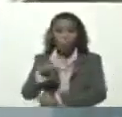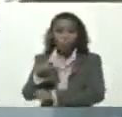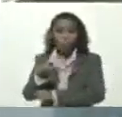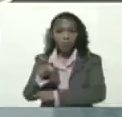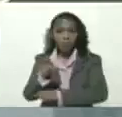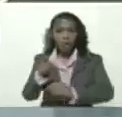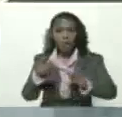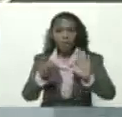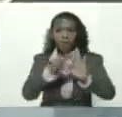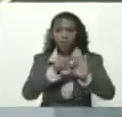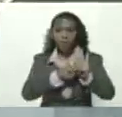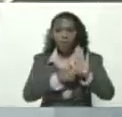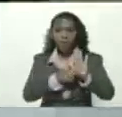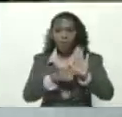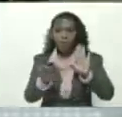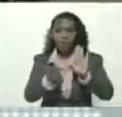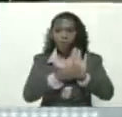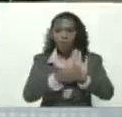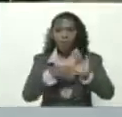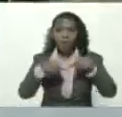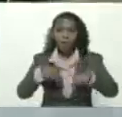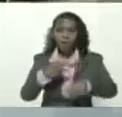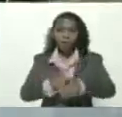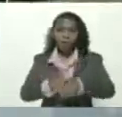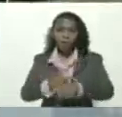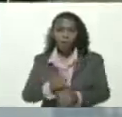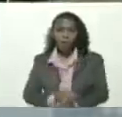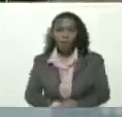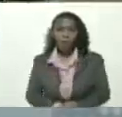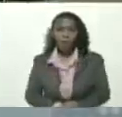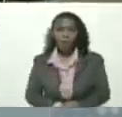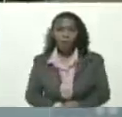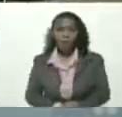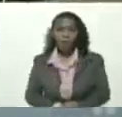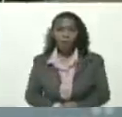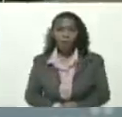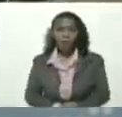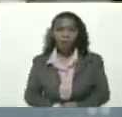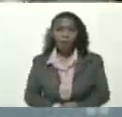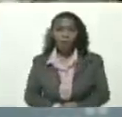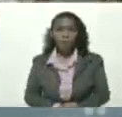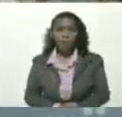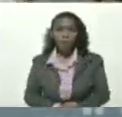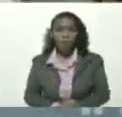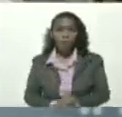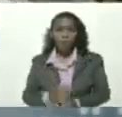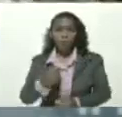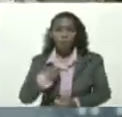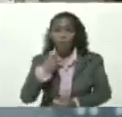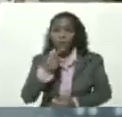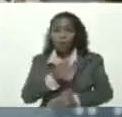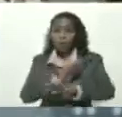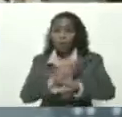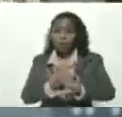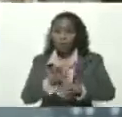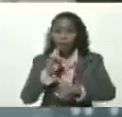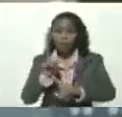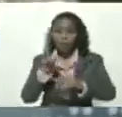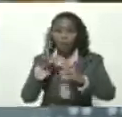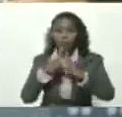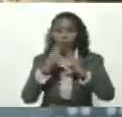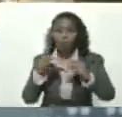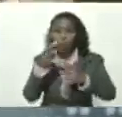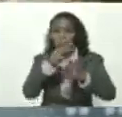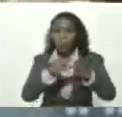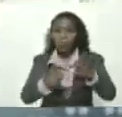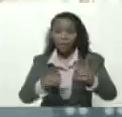pautas establecidas para este momento. Como les dije, todas las máquinas y los